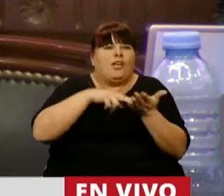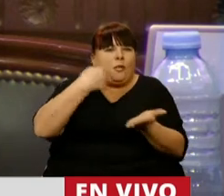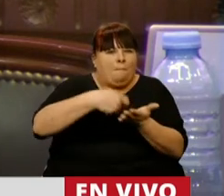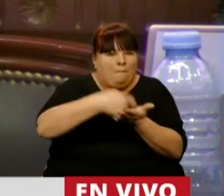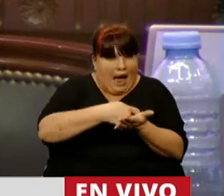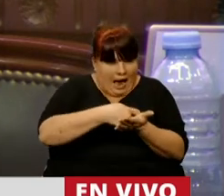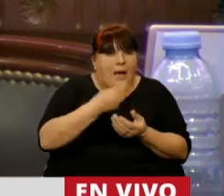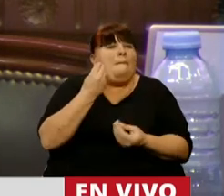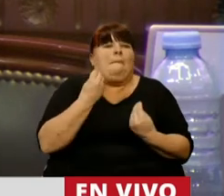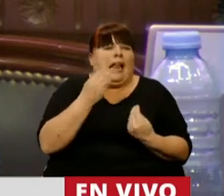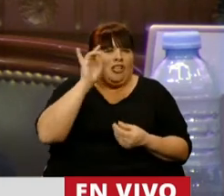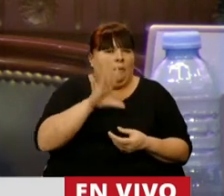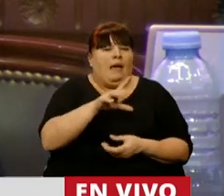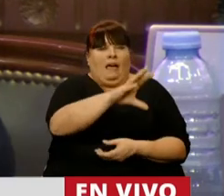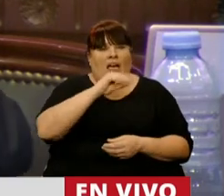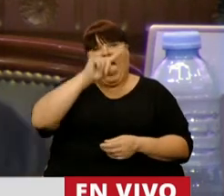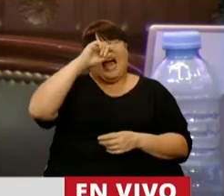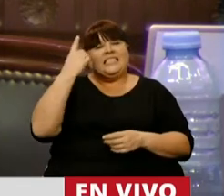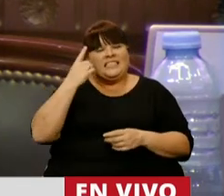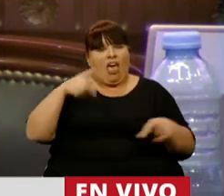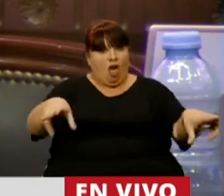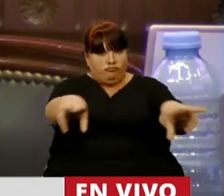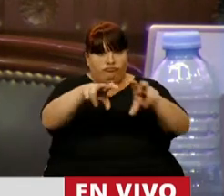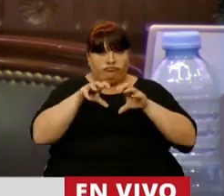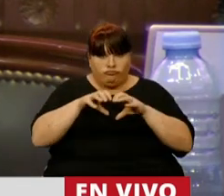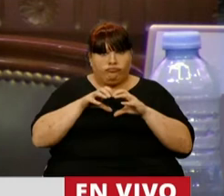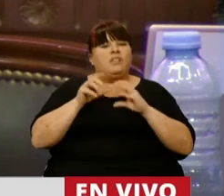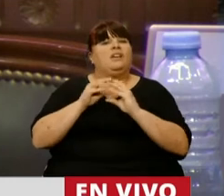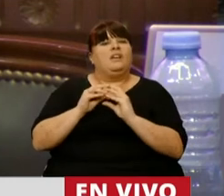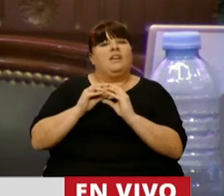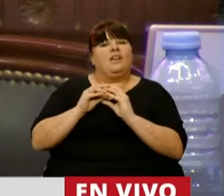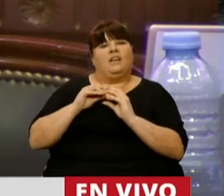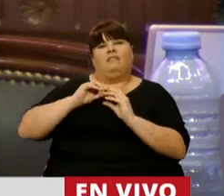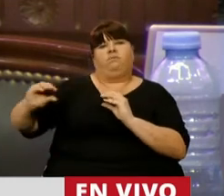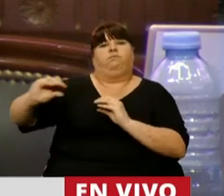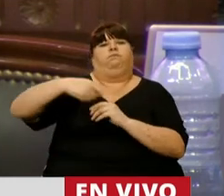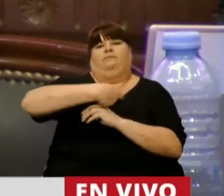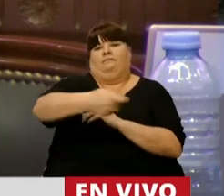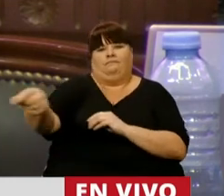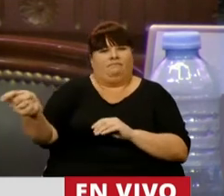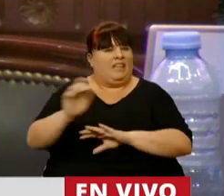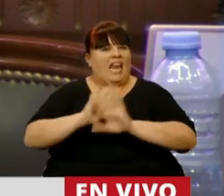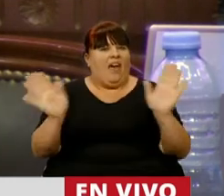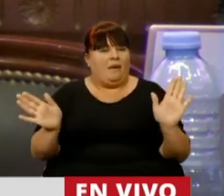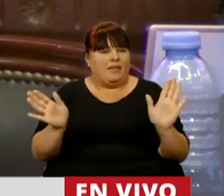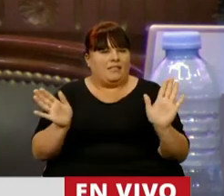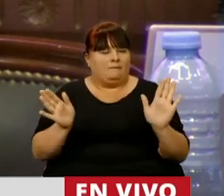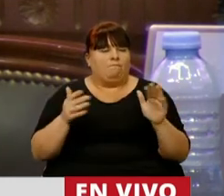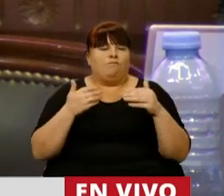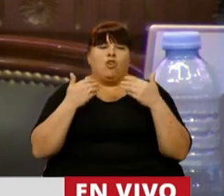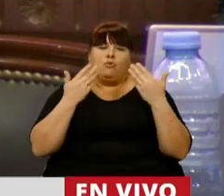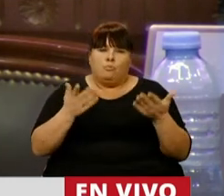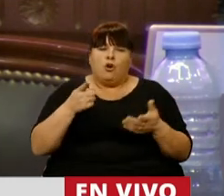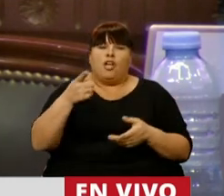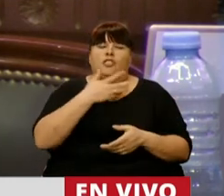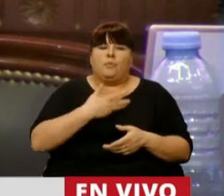tributaria. ¿Solamente para qué? Para que un Estado recaude y redistribuya. Nada más. Por eso,